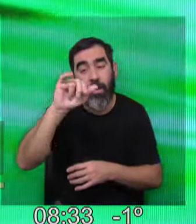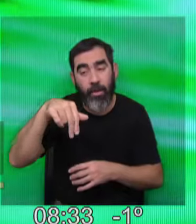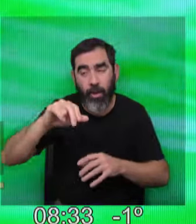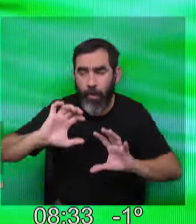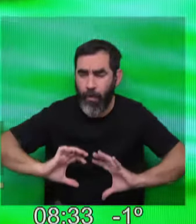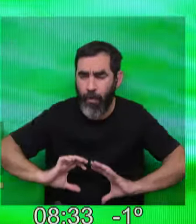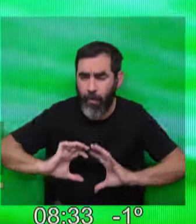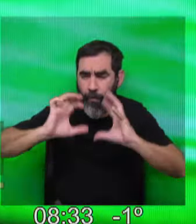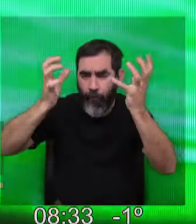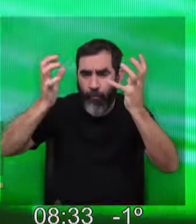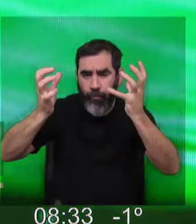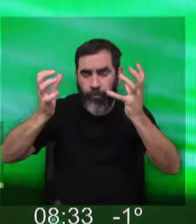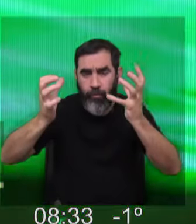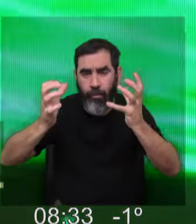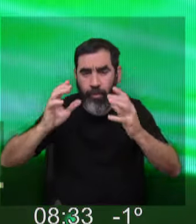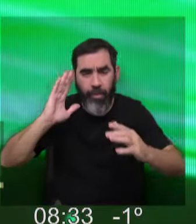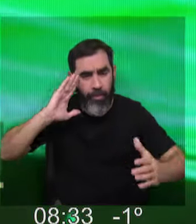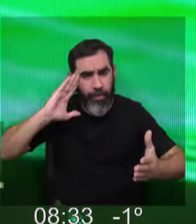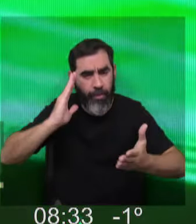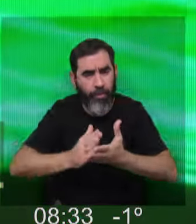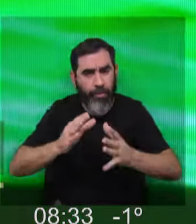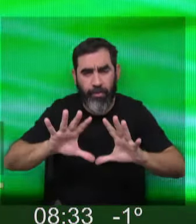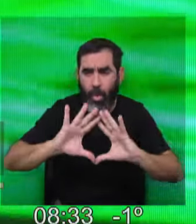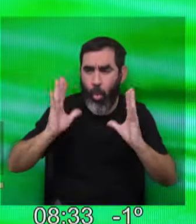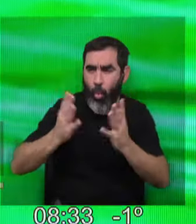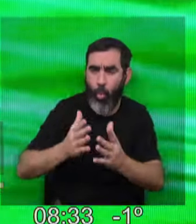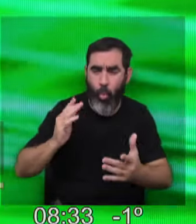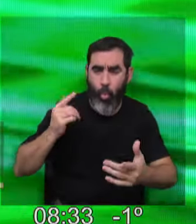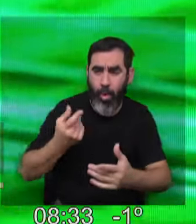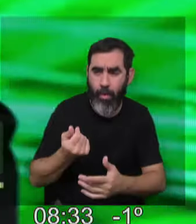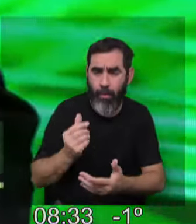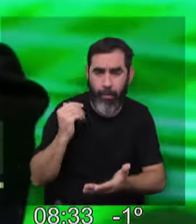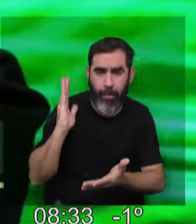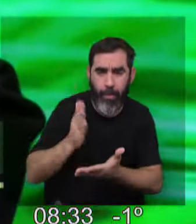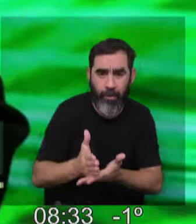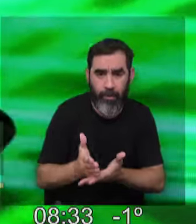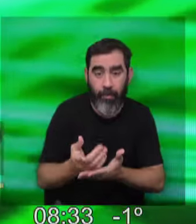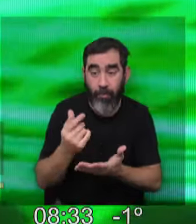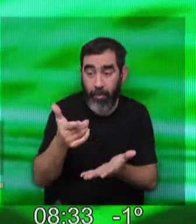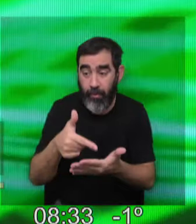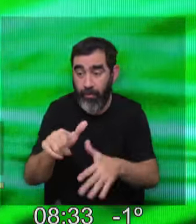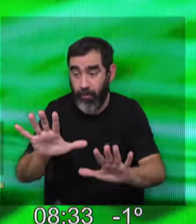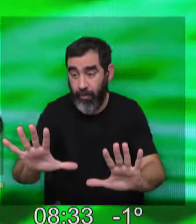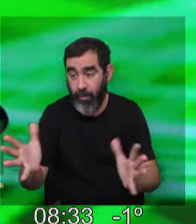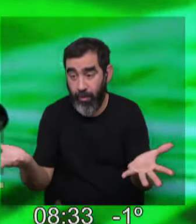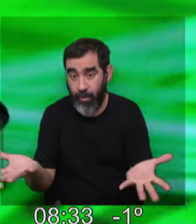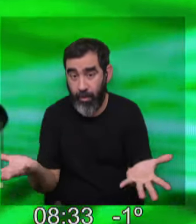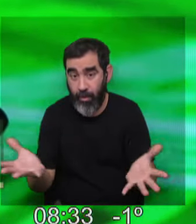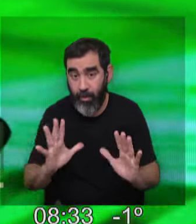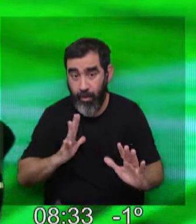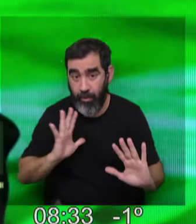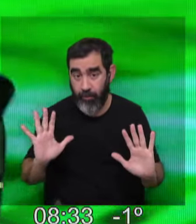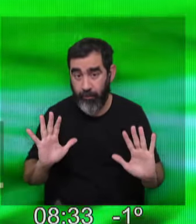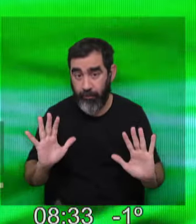revolucionario, partidario de la dictadura del proletariado. Bueno, sin embargo, ahí está, ¿no? Sin embargo, ahí